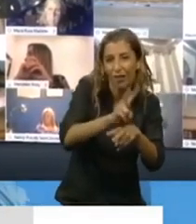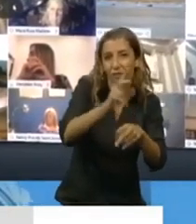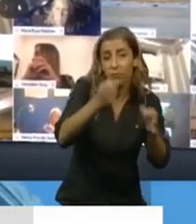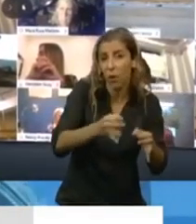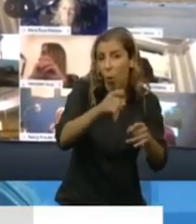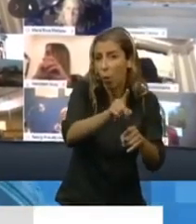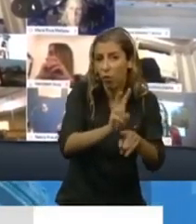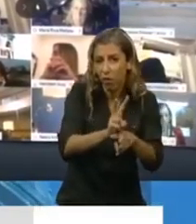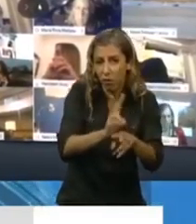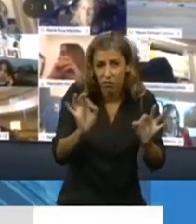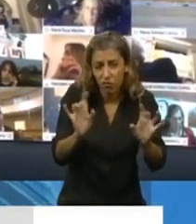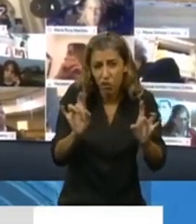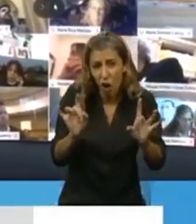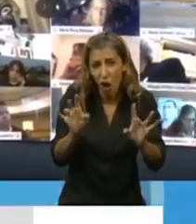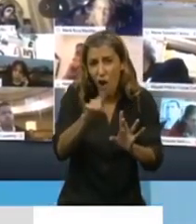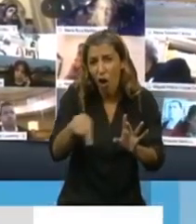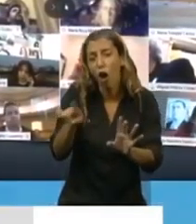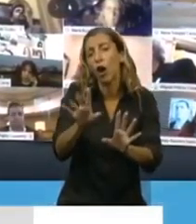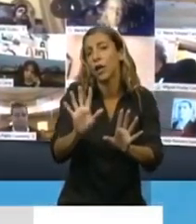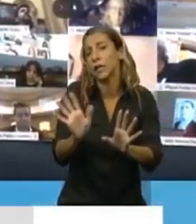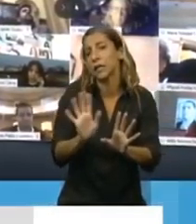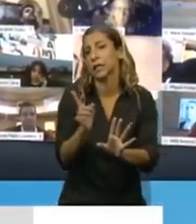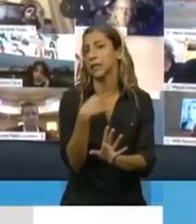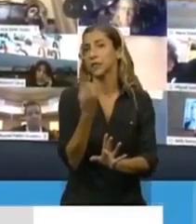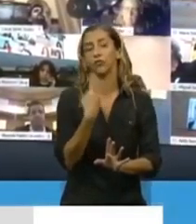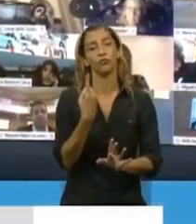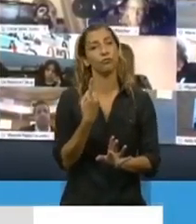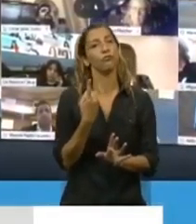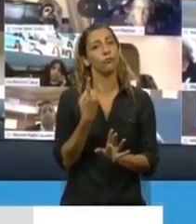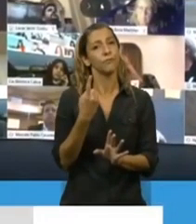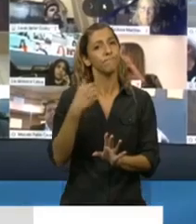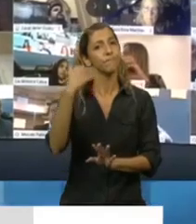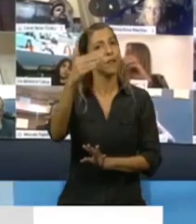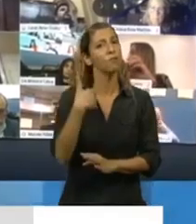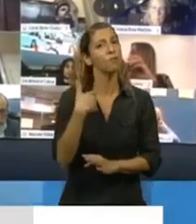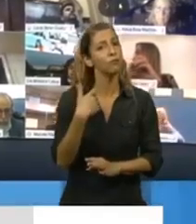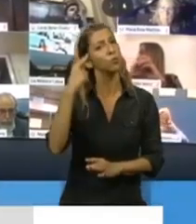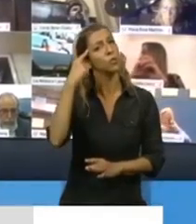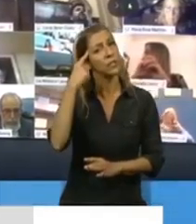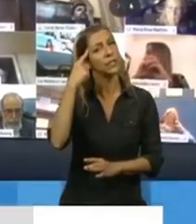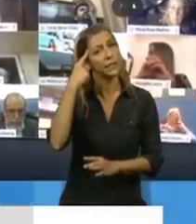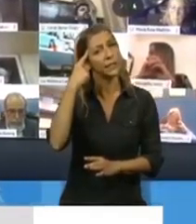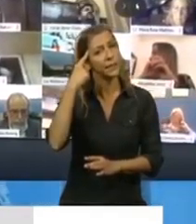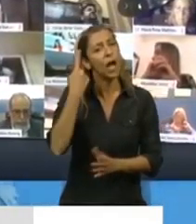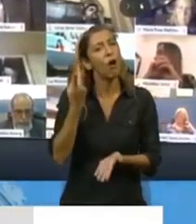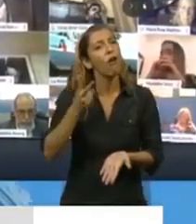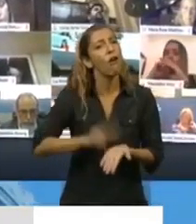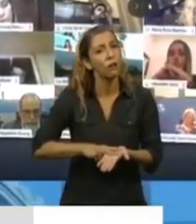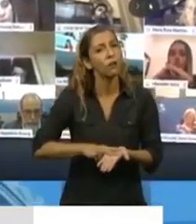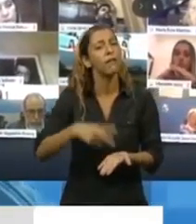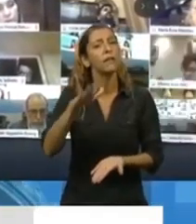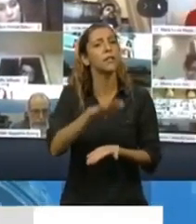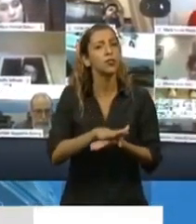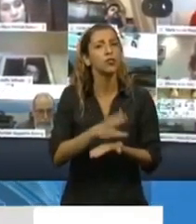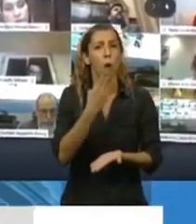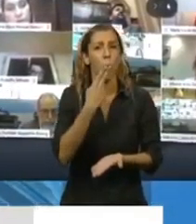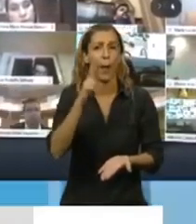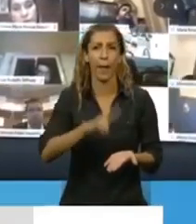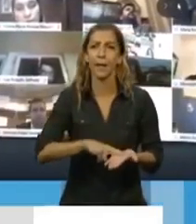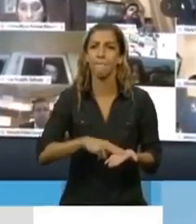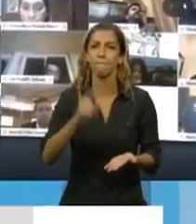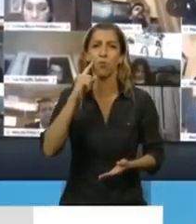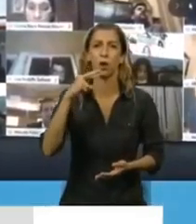tenemos que repensar en algún momento un sistema tributario más justo, menos regresivo,